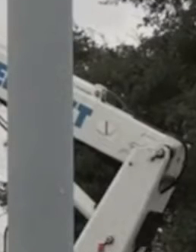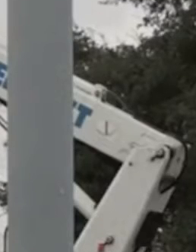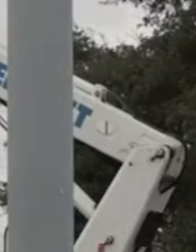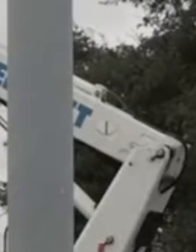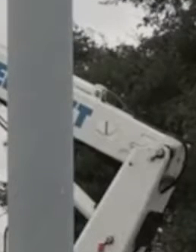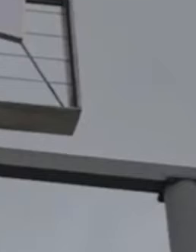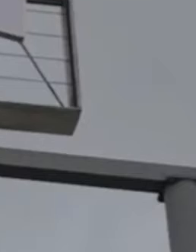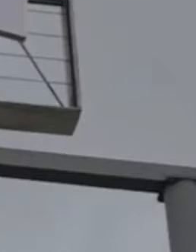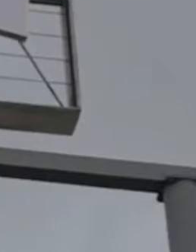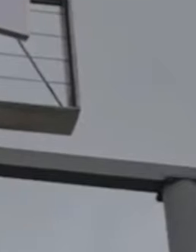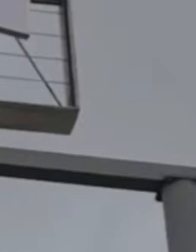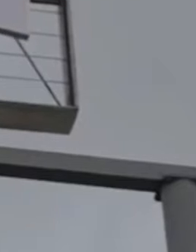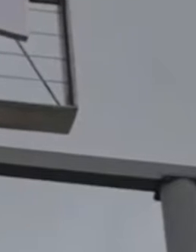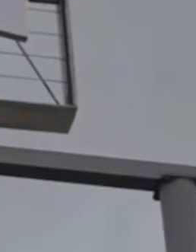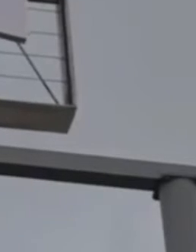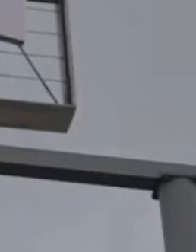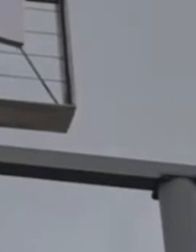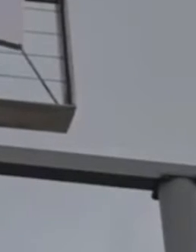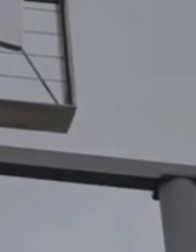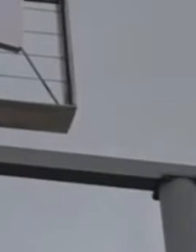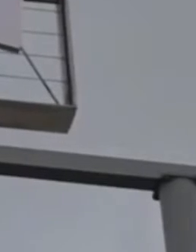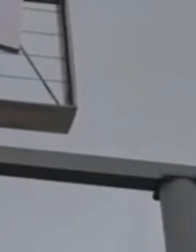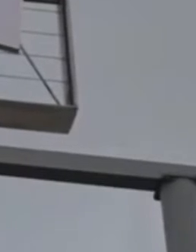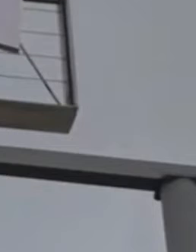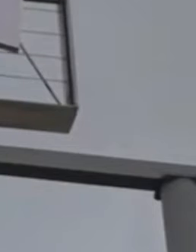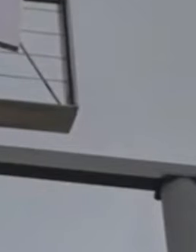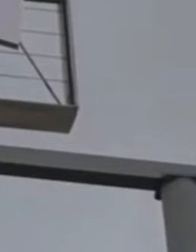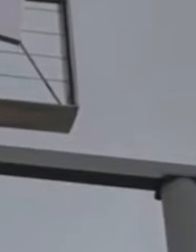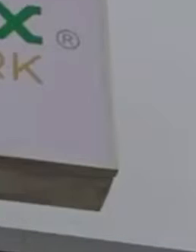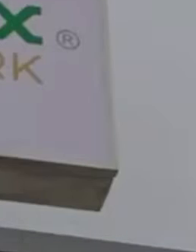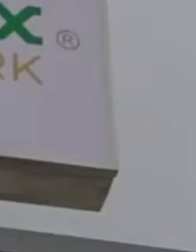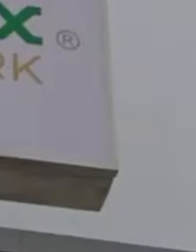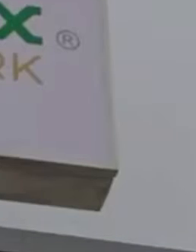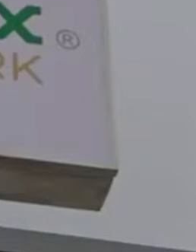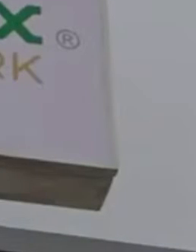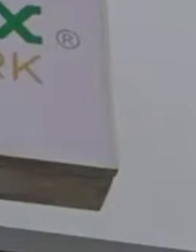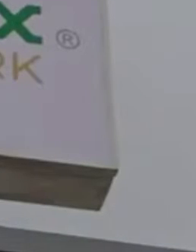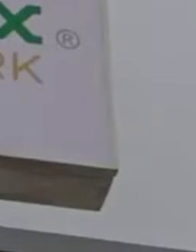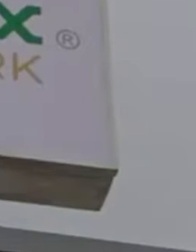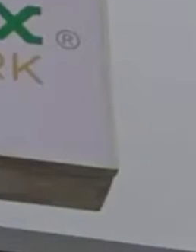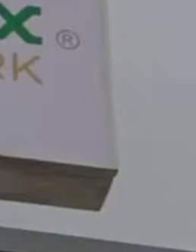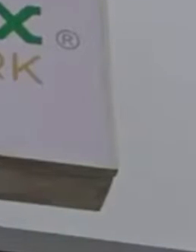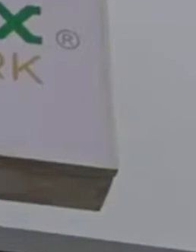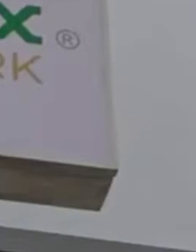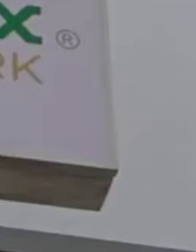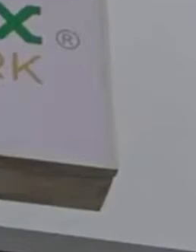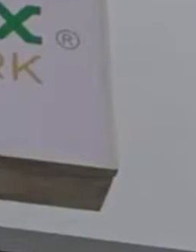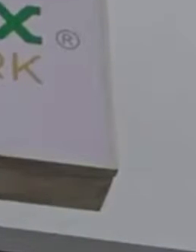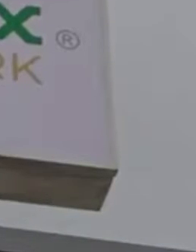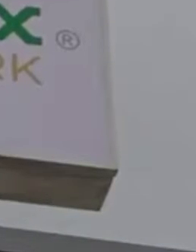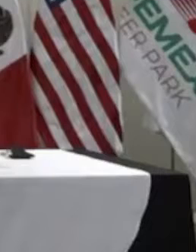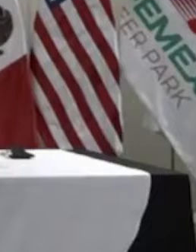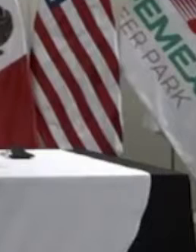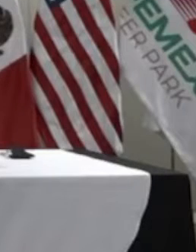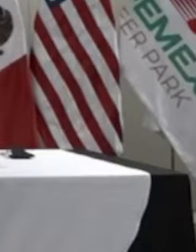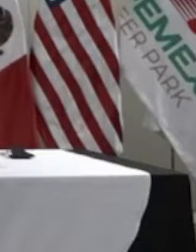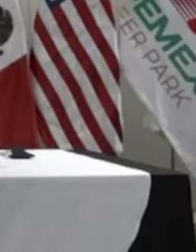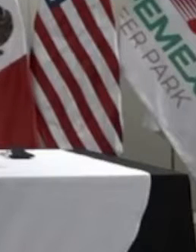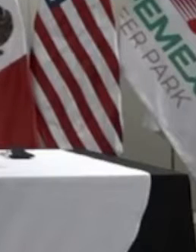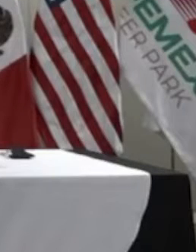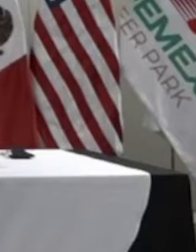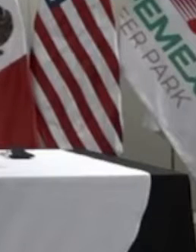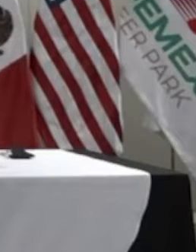dio, y a partir de hoy, a partir de este momento, el Estado mexicano es